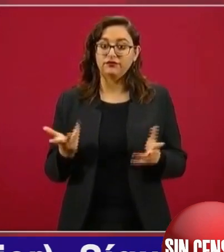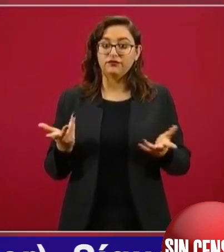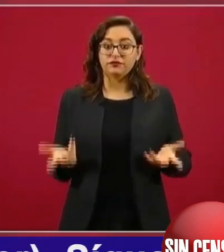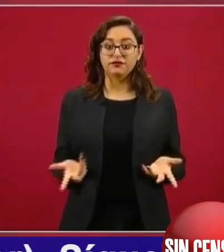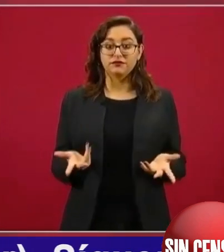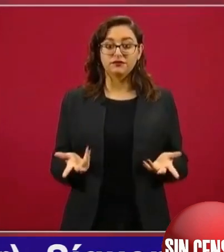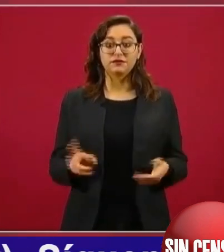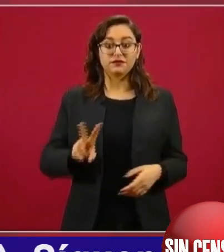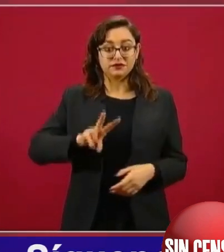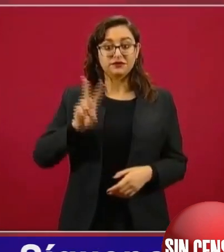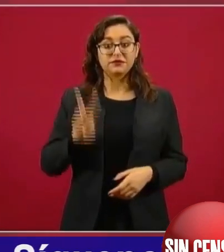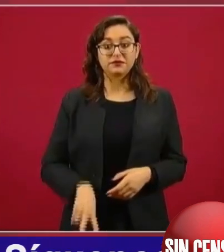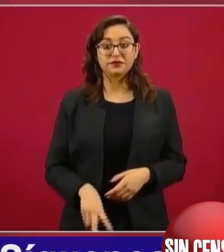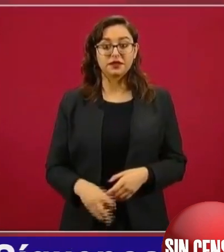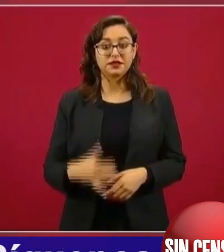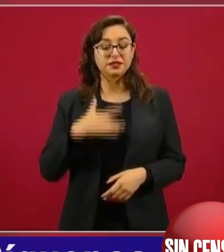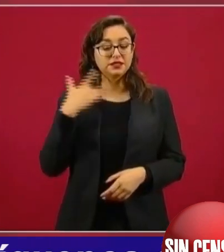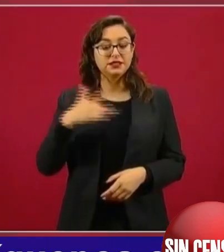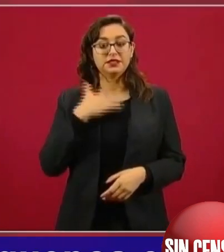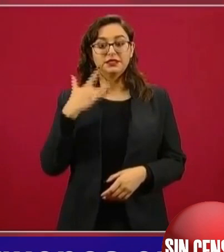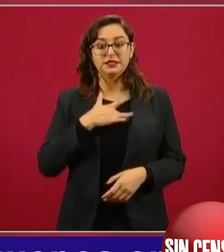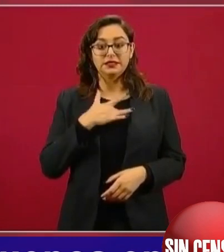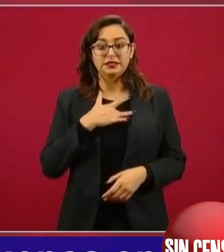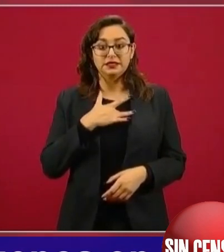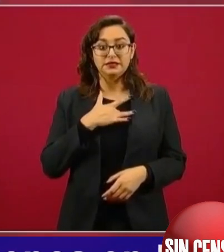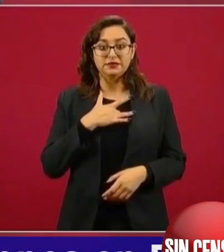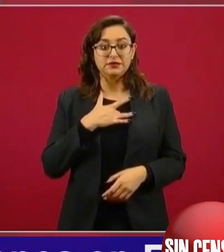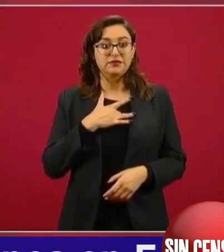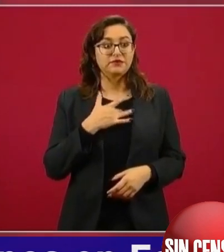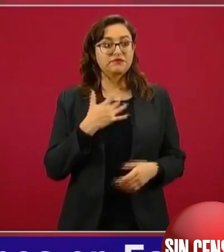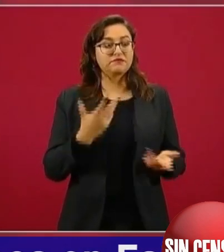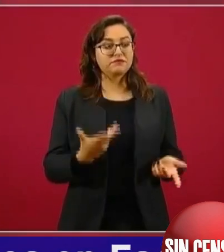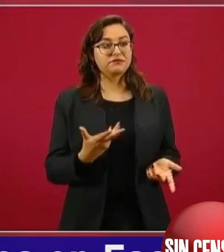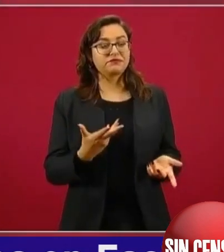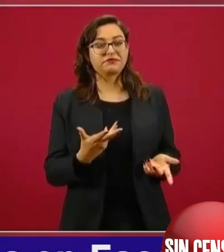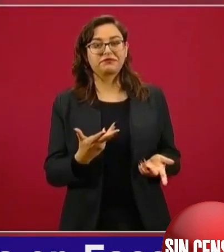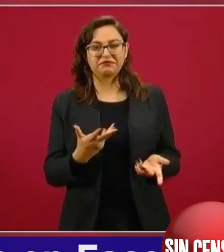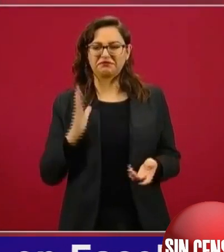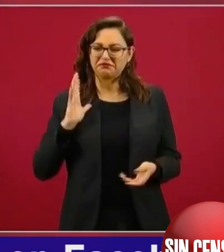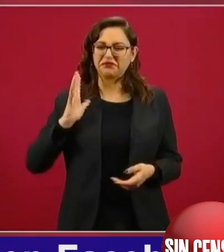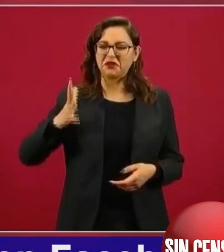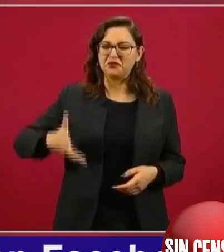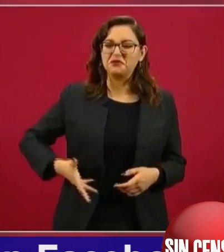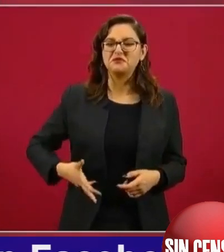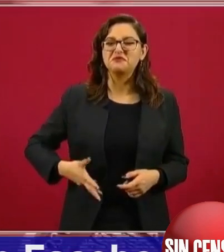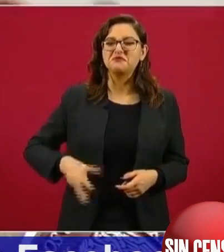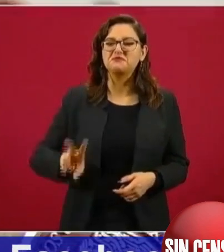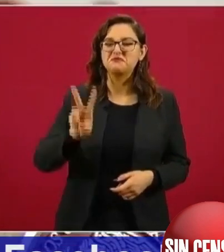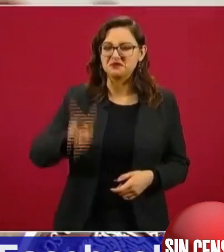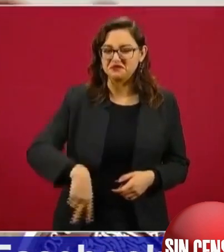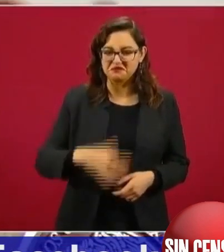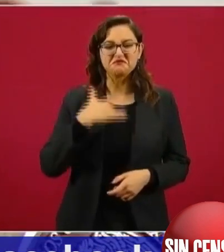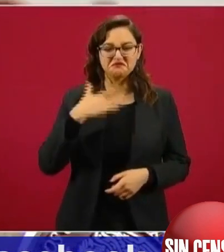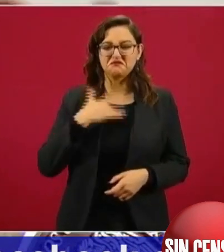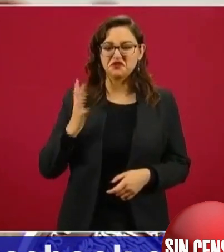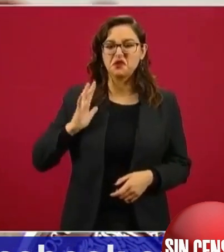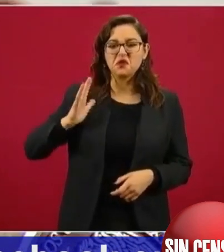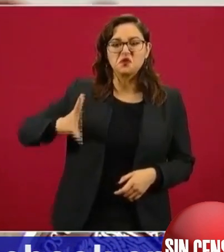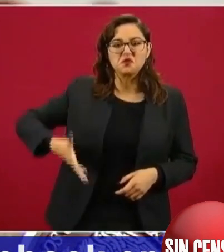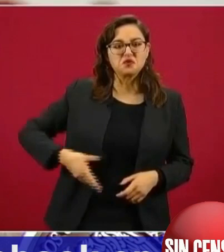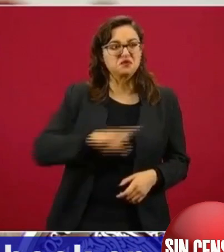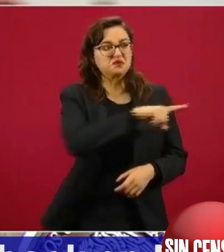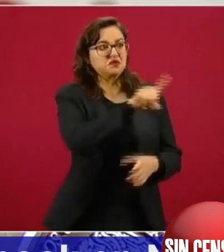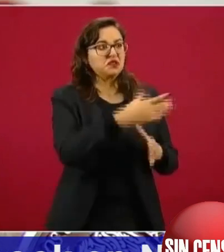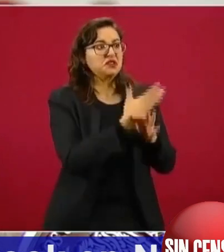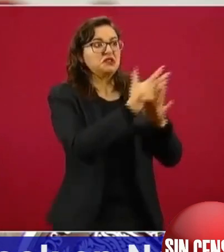de orgullo que digan que estamos protegiendo a la Comisión Federal de Electricidad y a